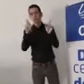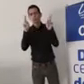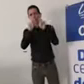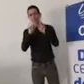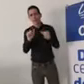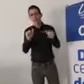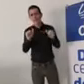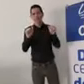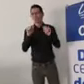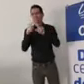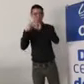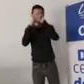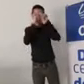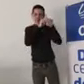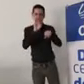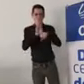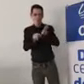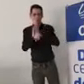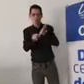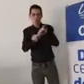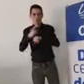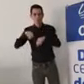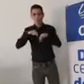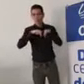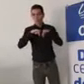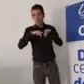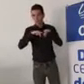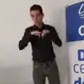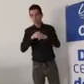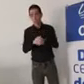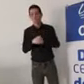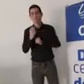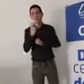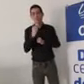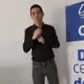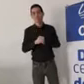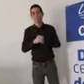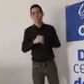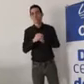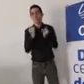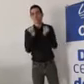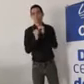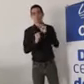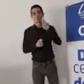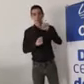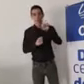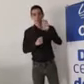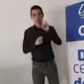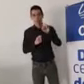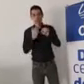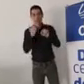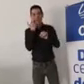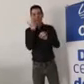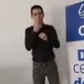y agradezco infinitamente que en este espacio esté la UNESCO, y es para que todo esto ocurra, y ojalá muchas de esas historias se repliquen. Tenemos que entender que